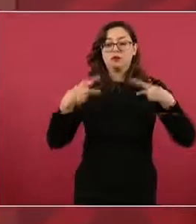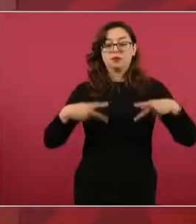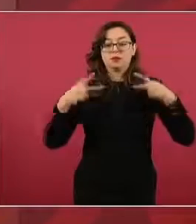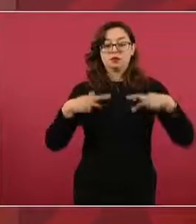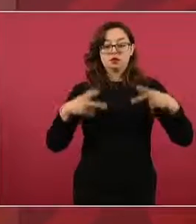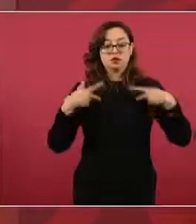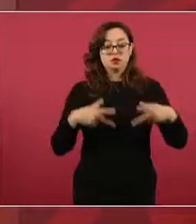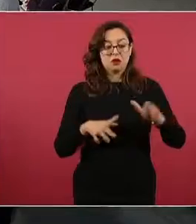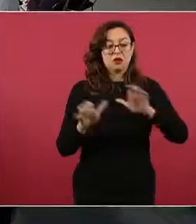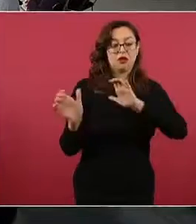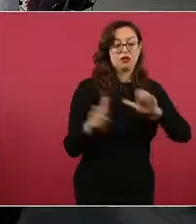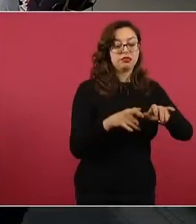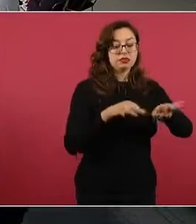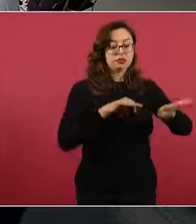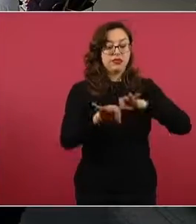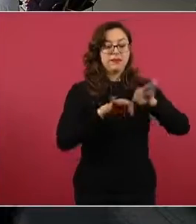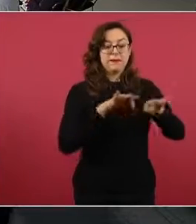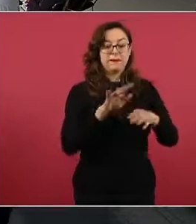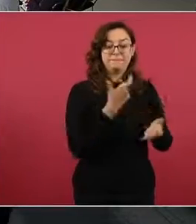muchísimo